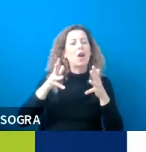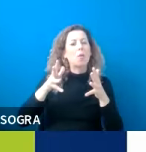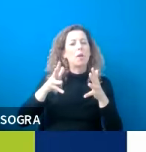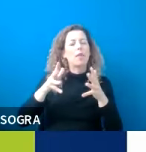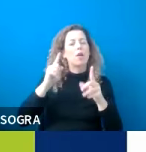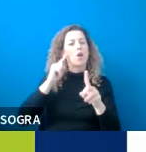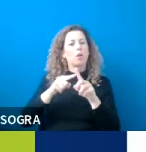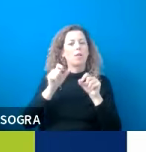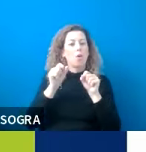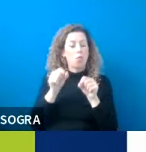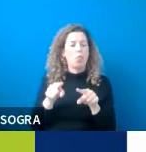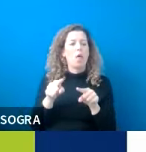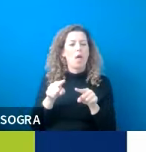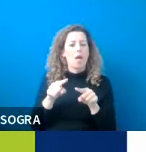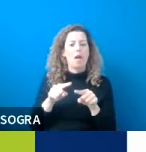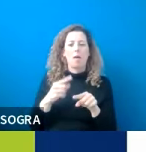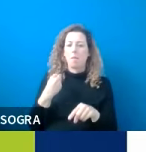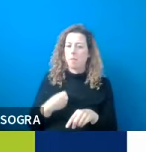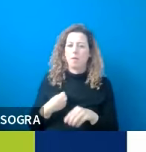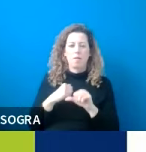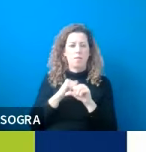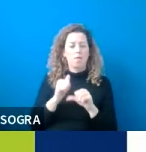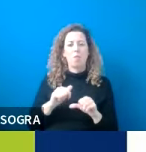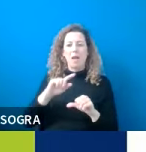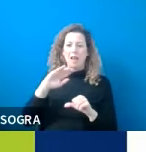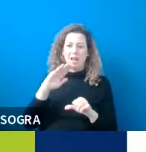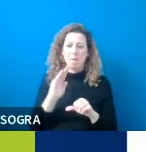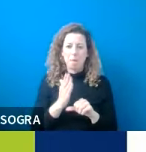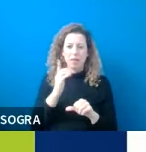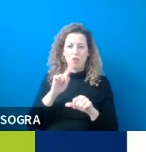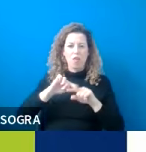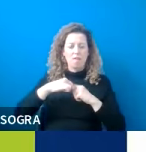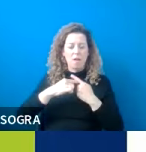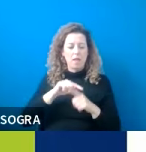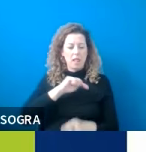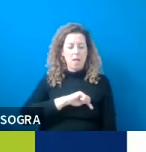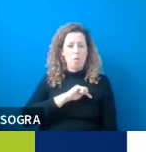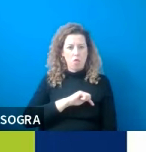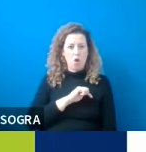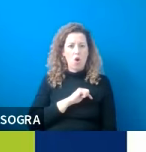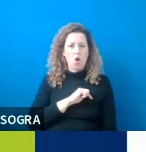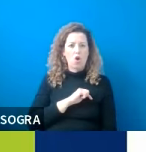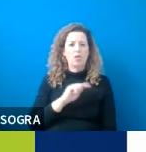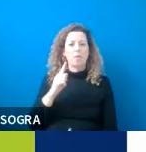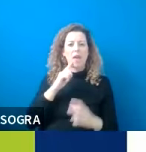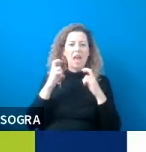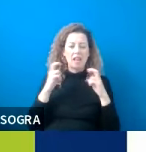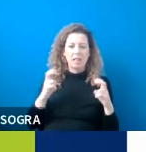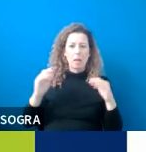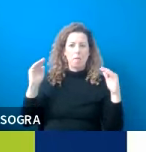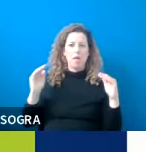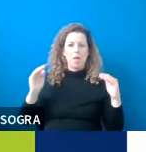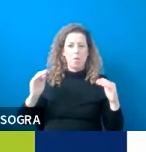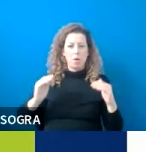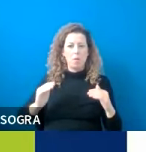hacer esto de una manera que el impacto que produzca la familia a nivel emocional y el estrés se reduzca un poco y